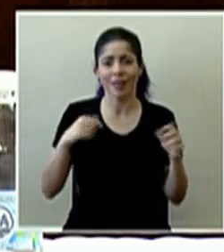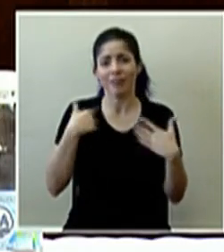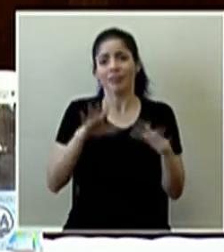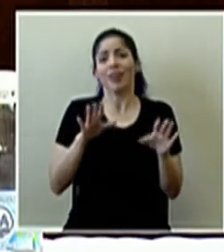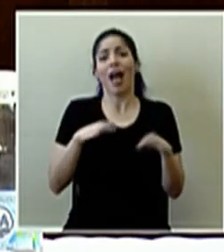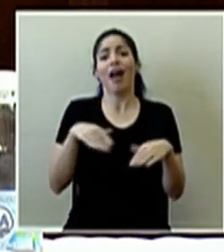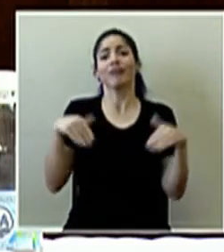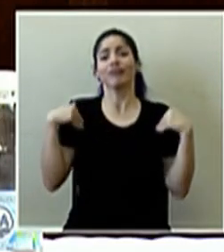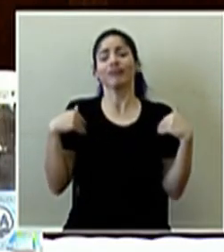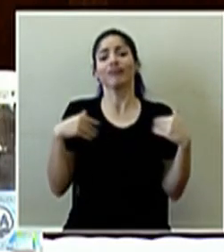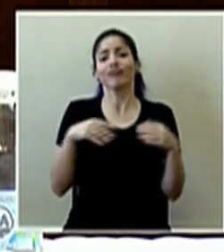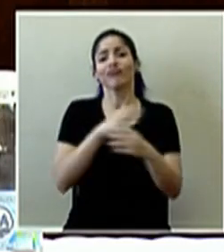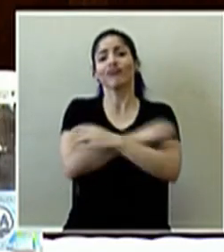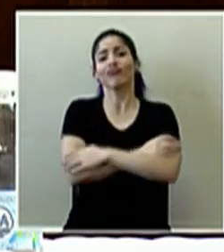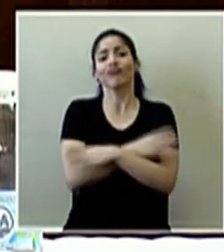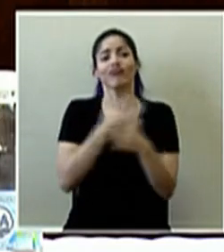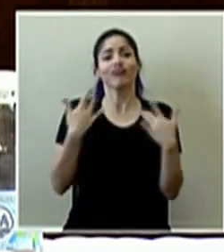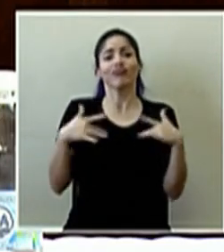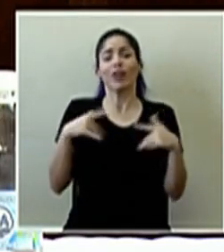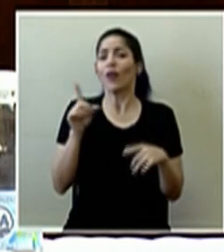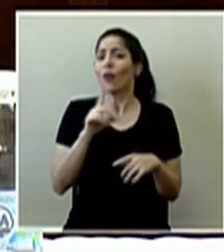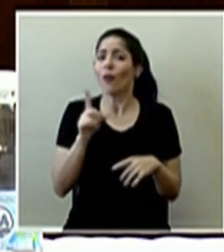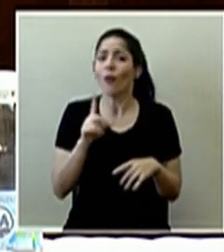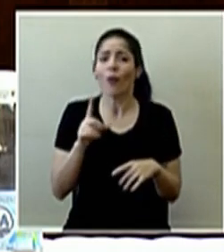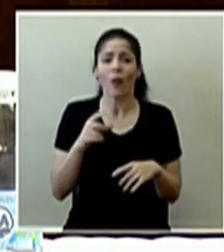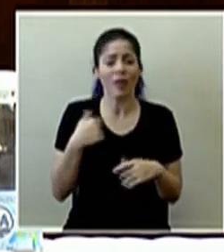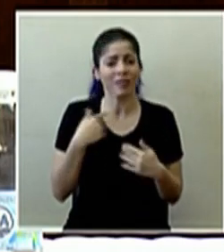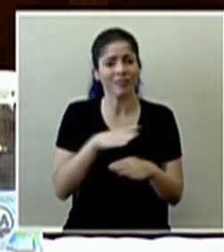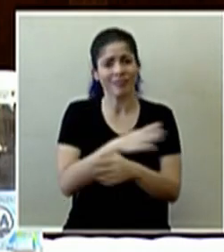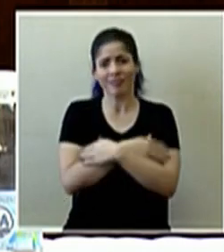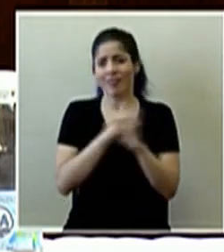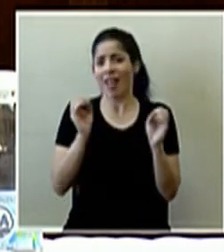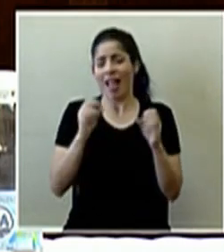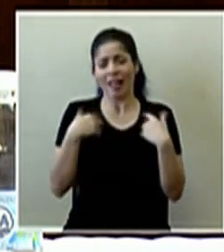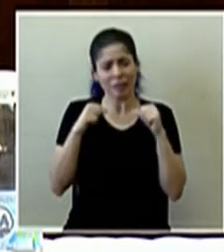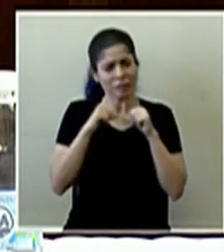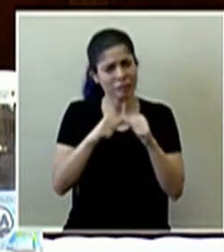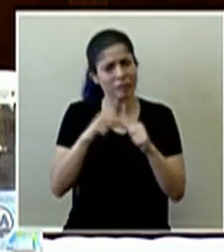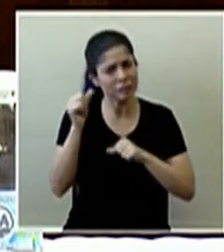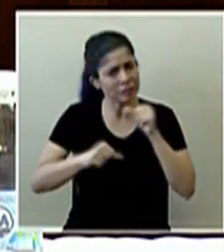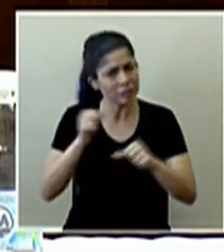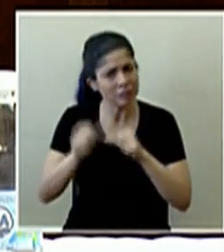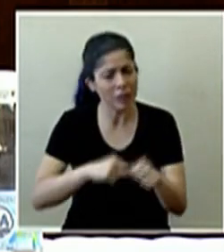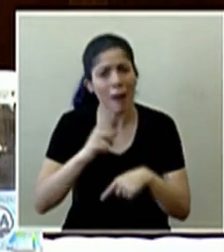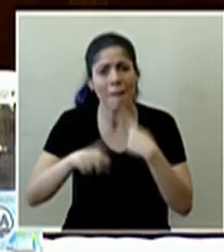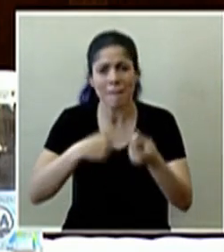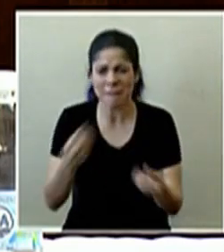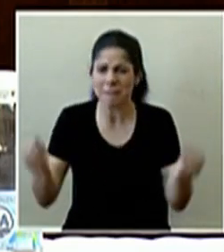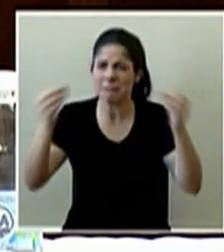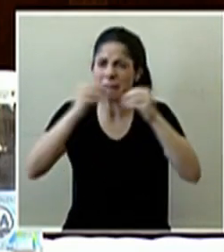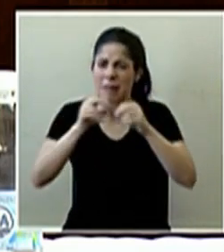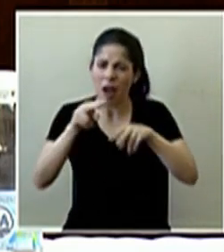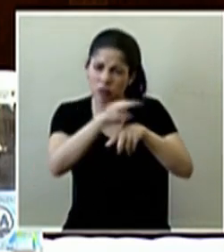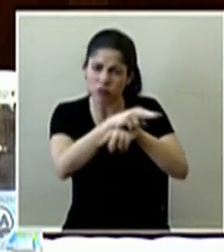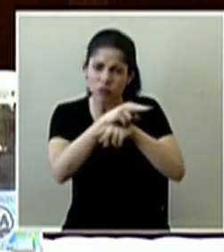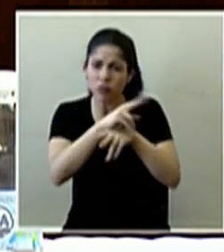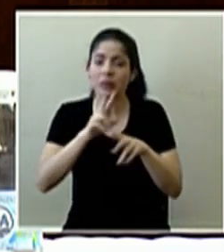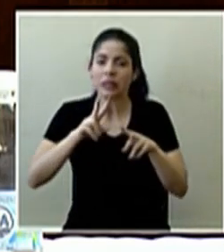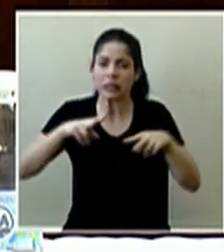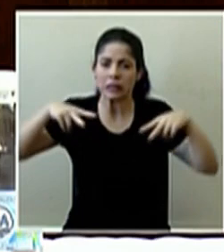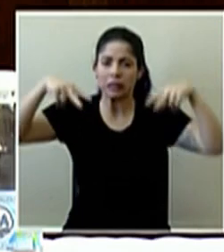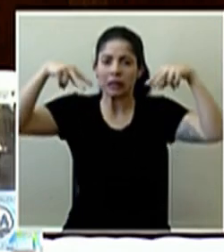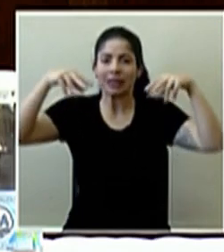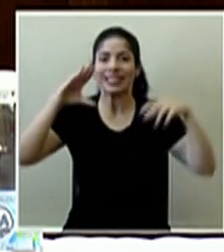con los brazos cruzados. Es un esfuerzo grande, pero no nos quedamos con los brazos cruzados. Vamos a activar la vigilancia centinela